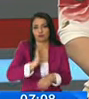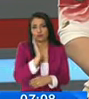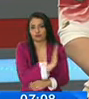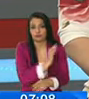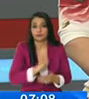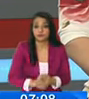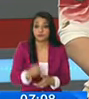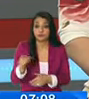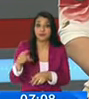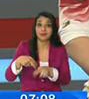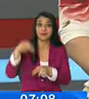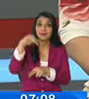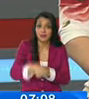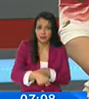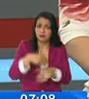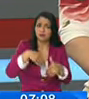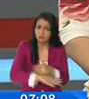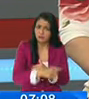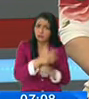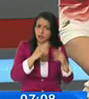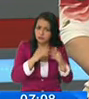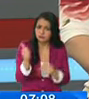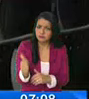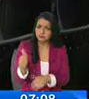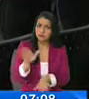nieta que vivía con la pareja de ancianos.